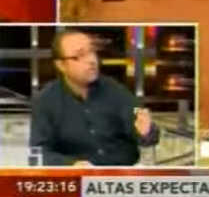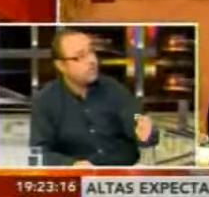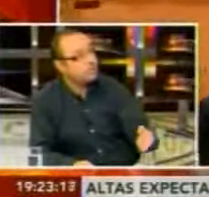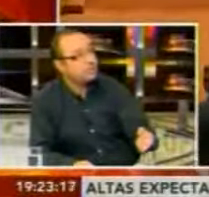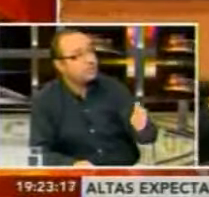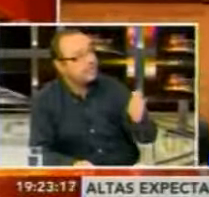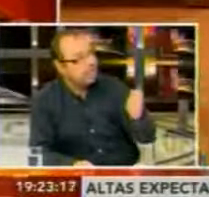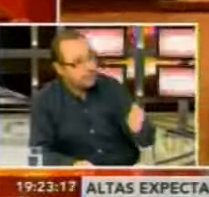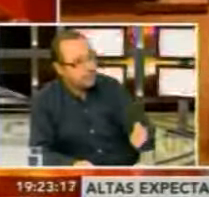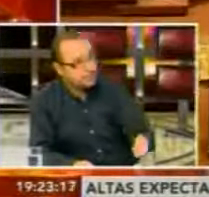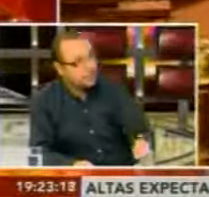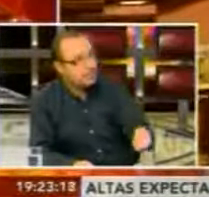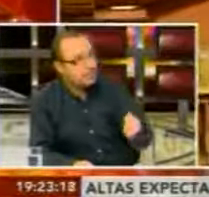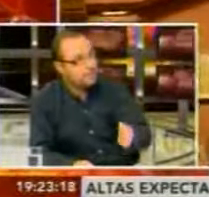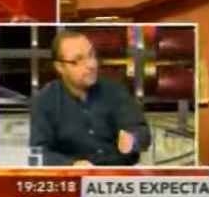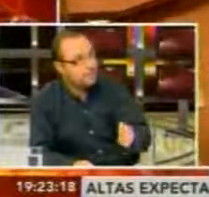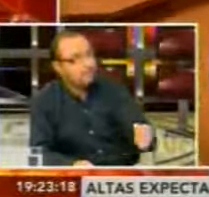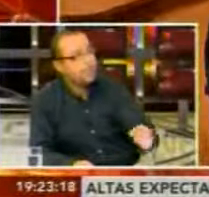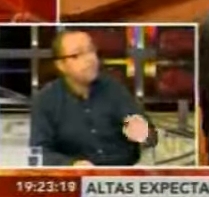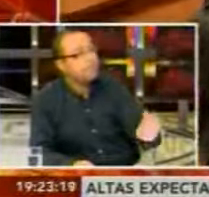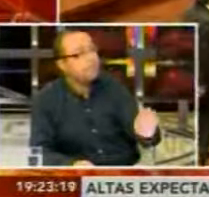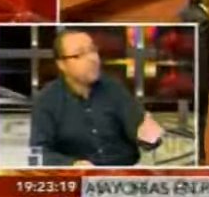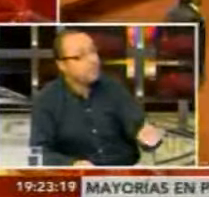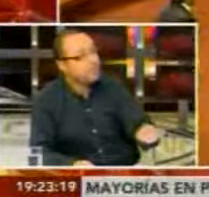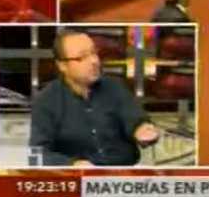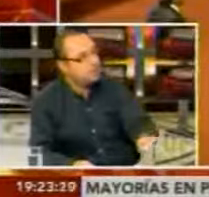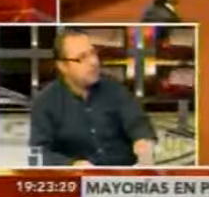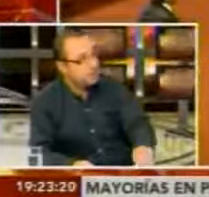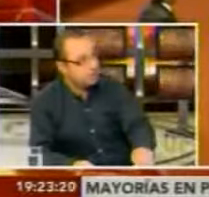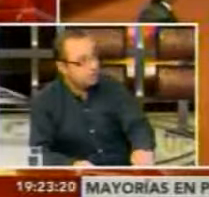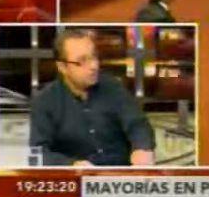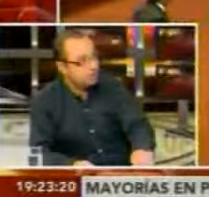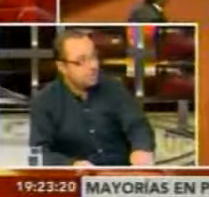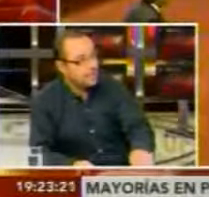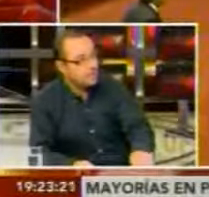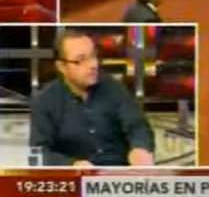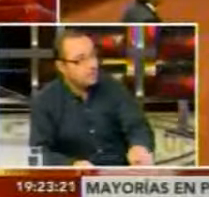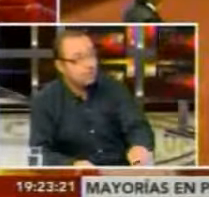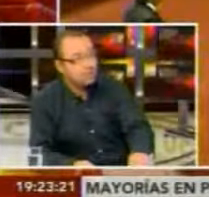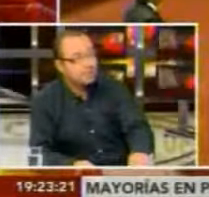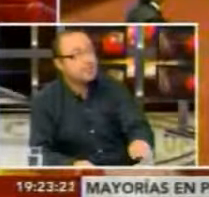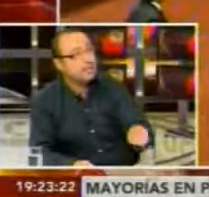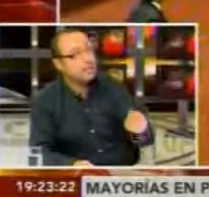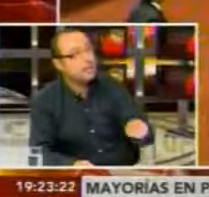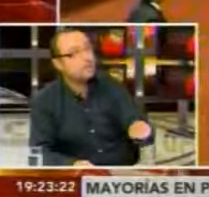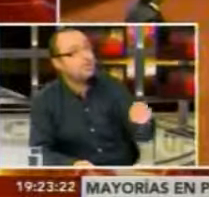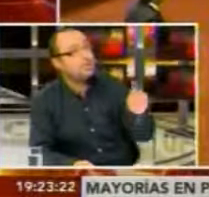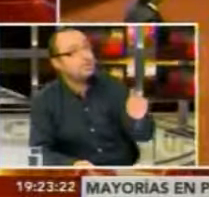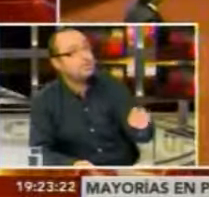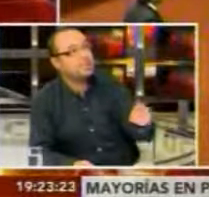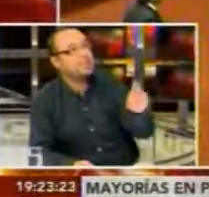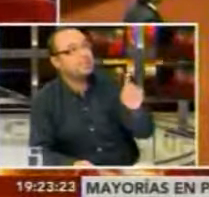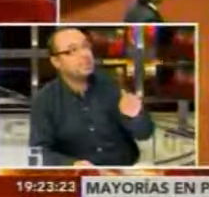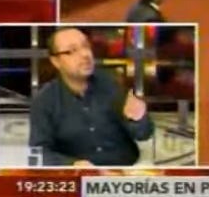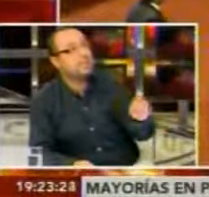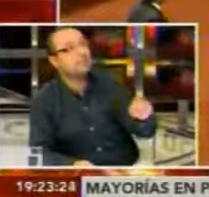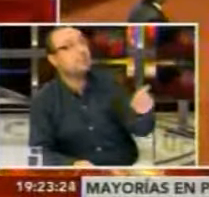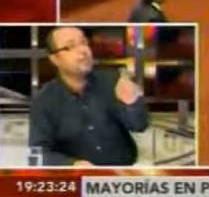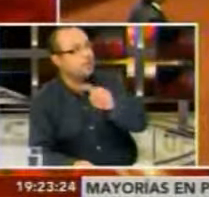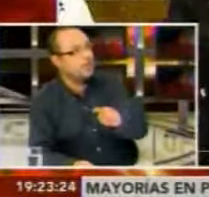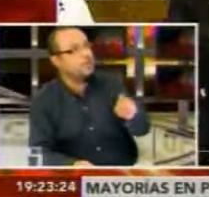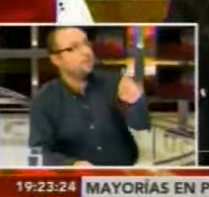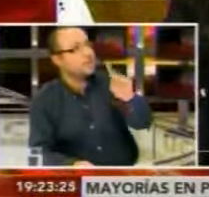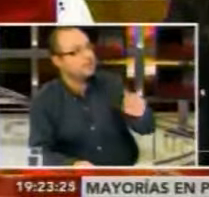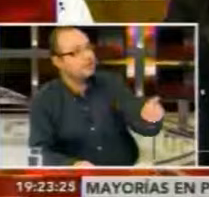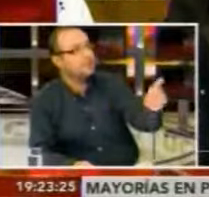particularmente con la lucha entre la Democracia Cristiana y el PC. Muy mal el ministro del Interior, Peña Hilillo, cuando dice que el liderazgo de la presidenta Bachelet